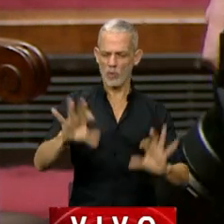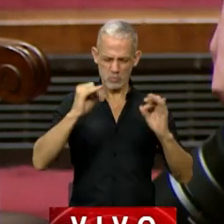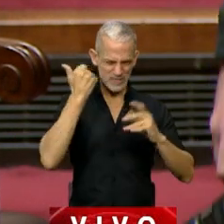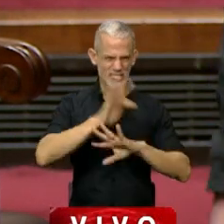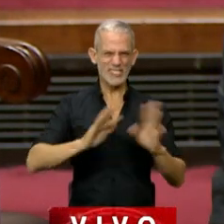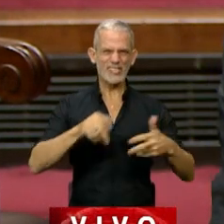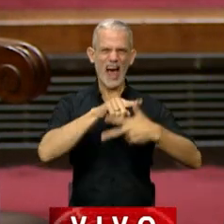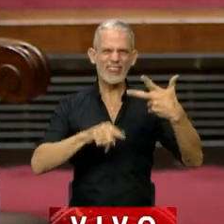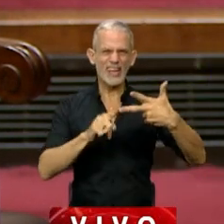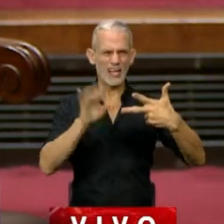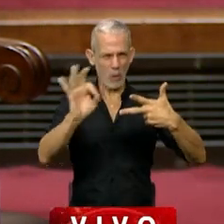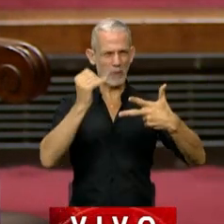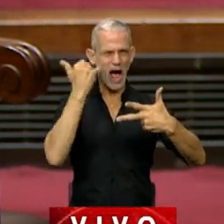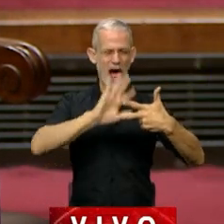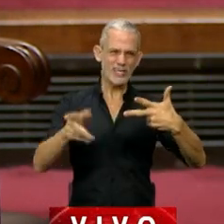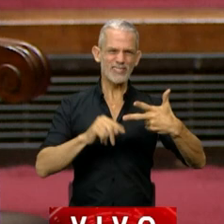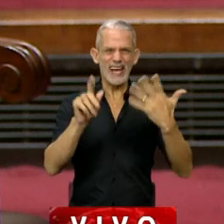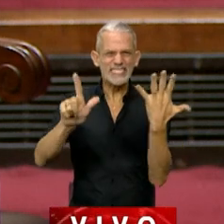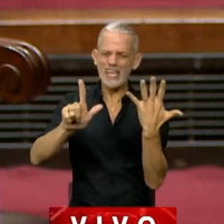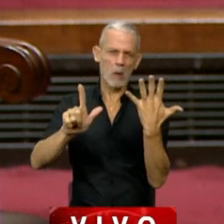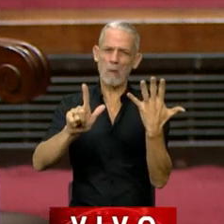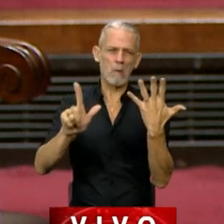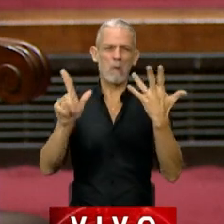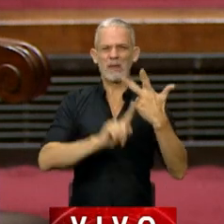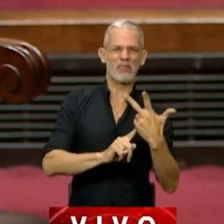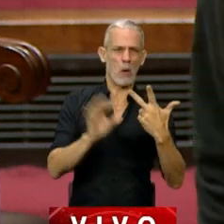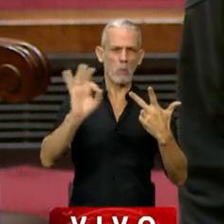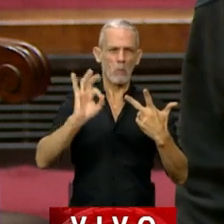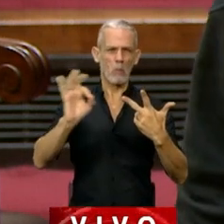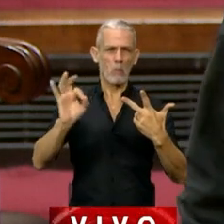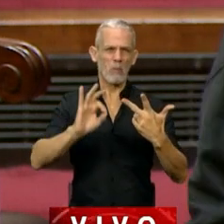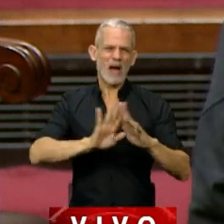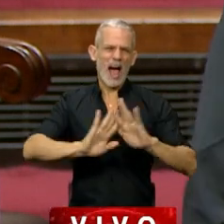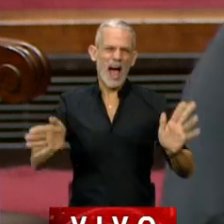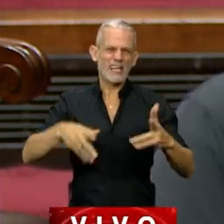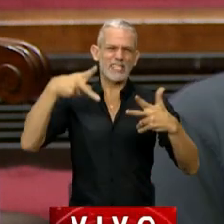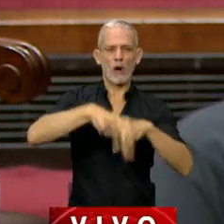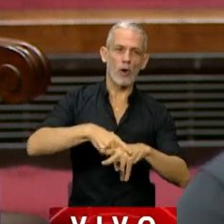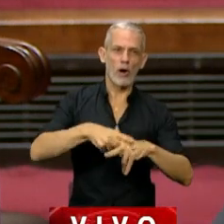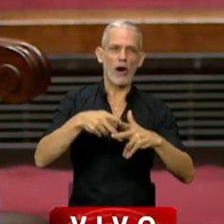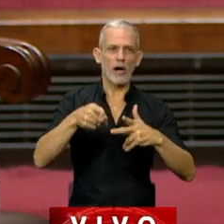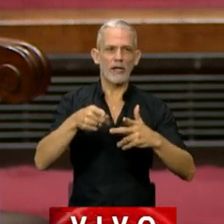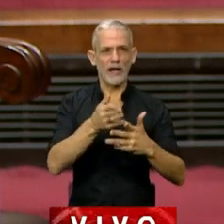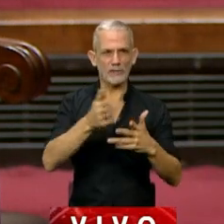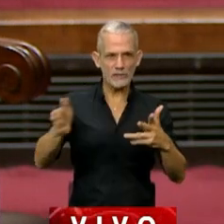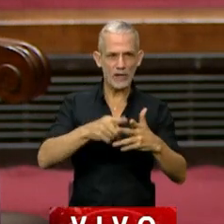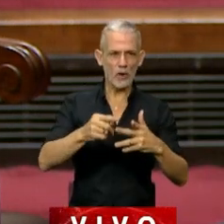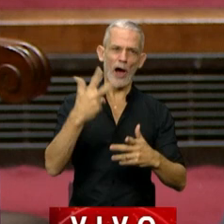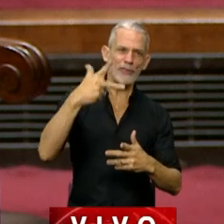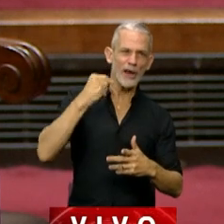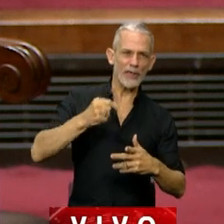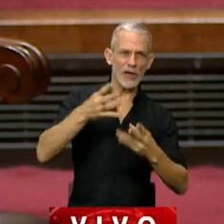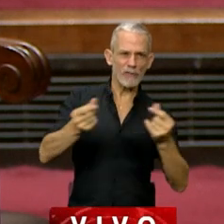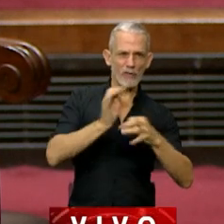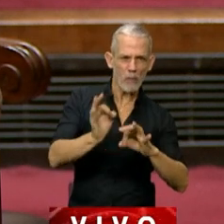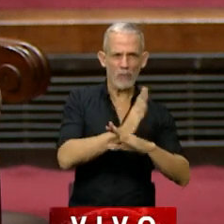tomé 3 días de antibiótico en lugar de los 7 que corresponde, y lo que sucede es que seleccionamos las bacterias que aguantaron los 3 días y después